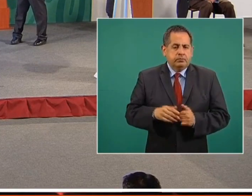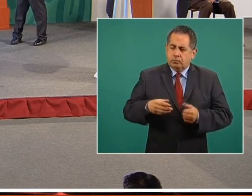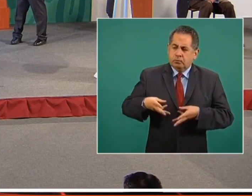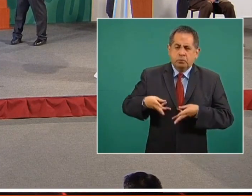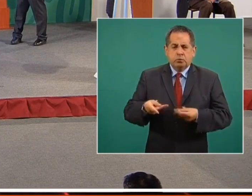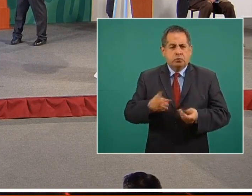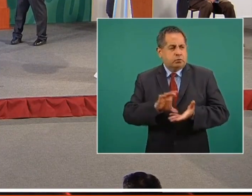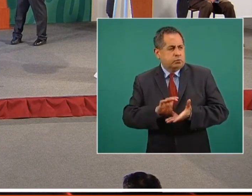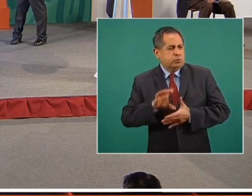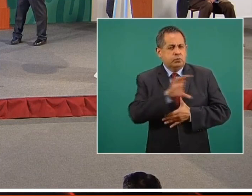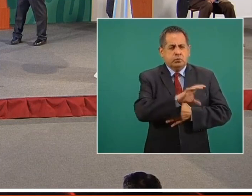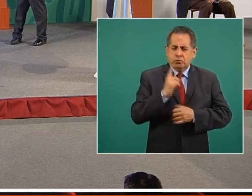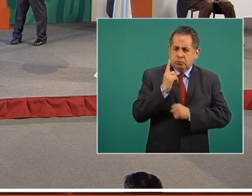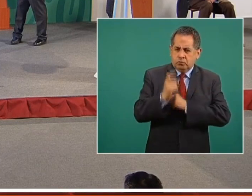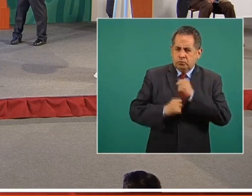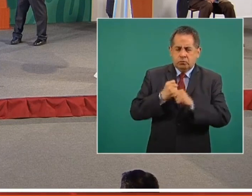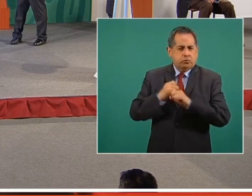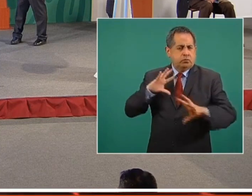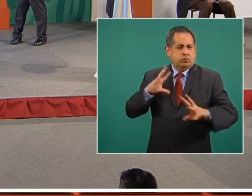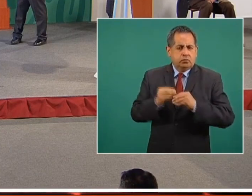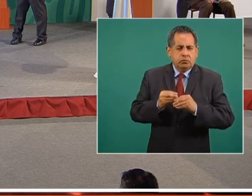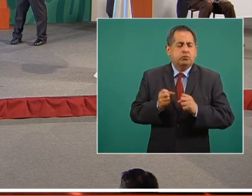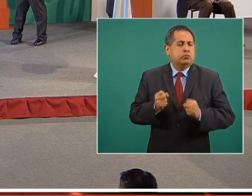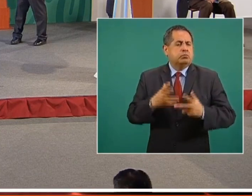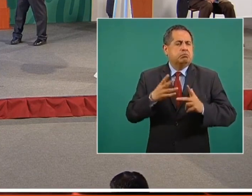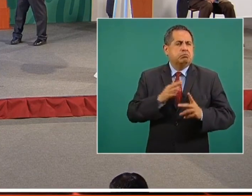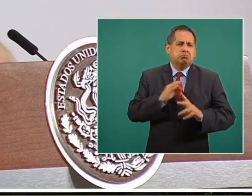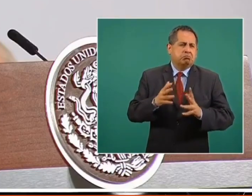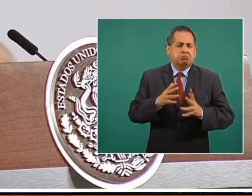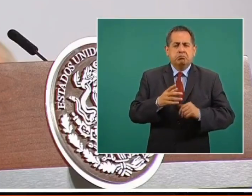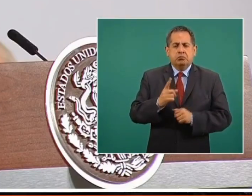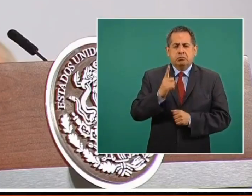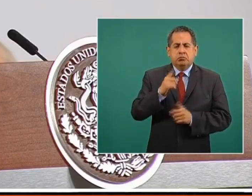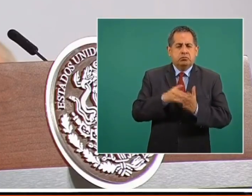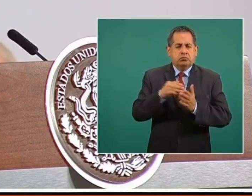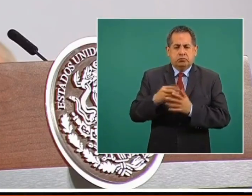por PPL al año promedio es de